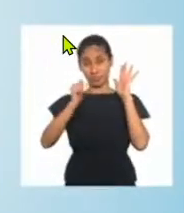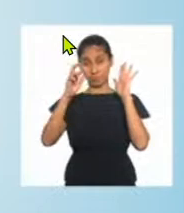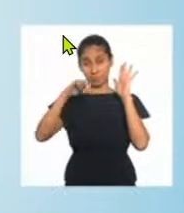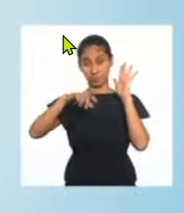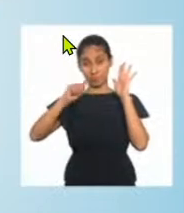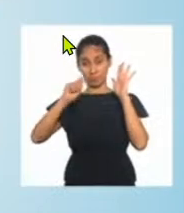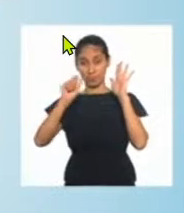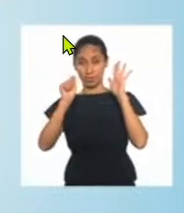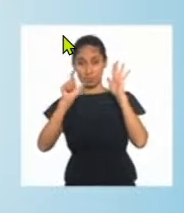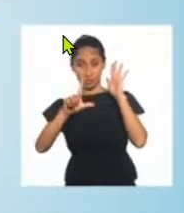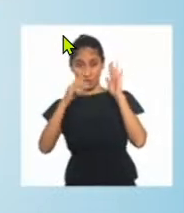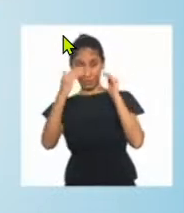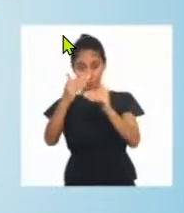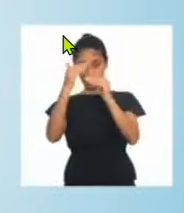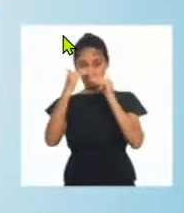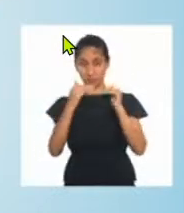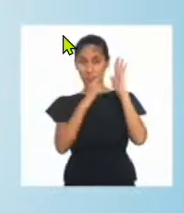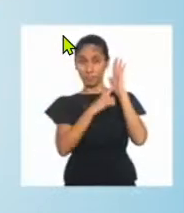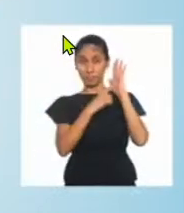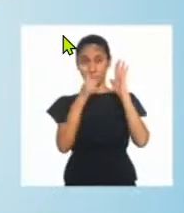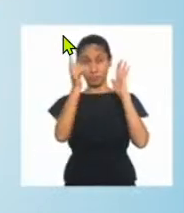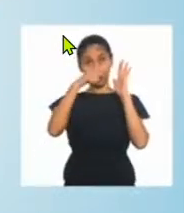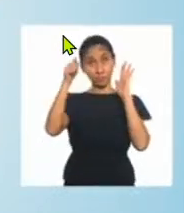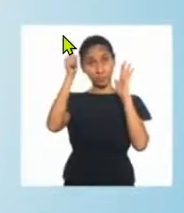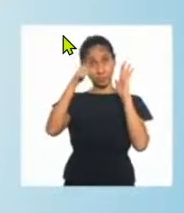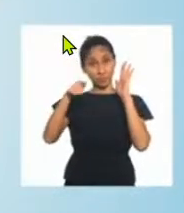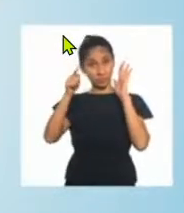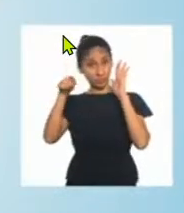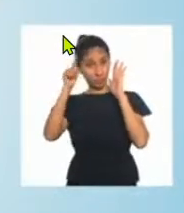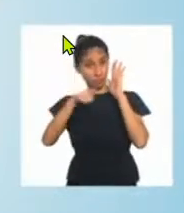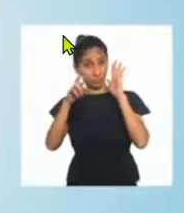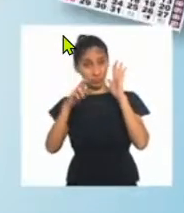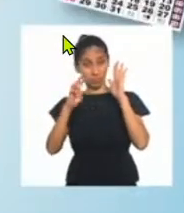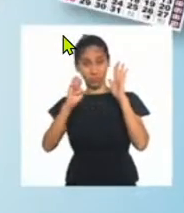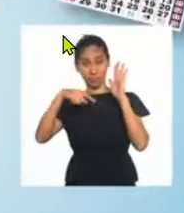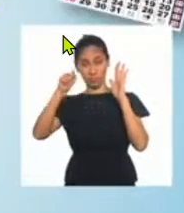capital, tasa de interés o rédito,